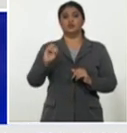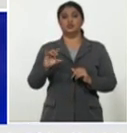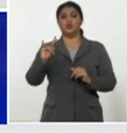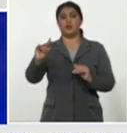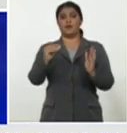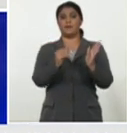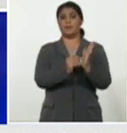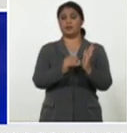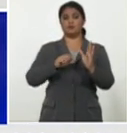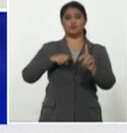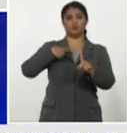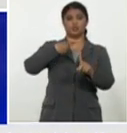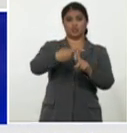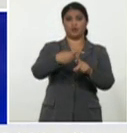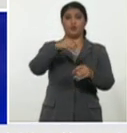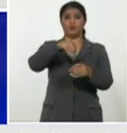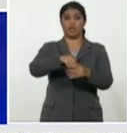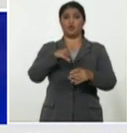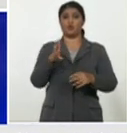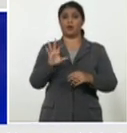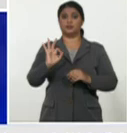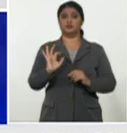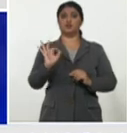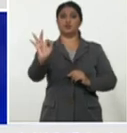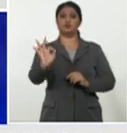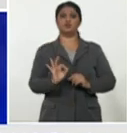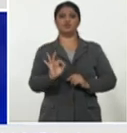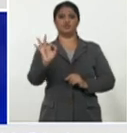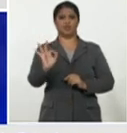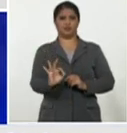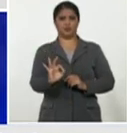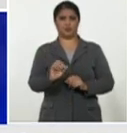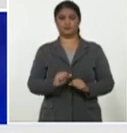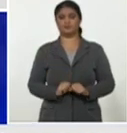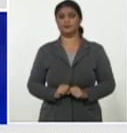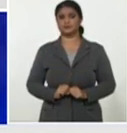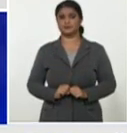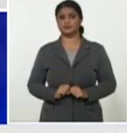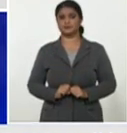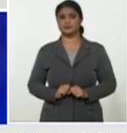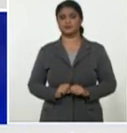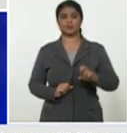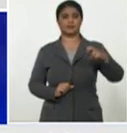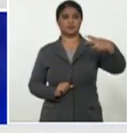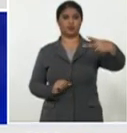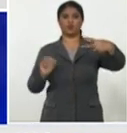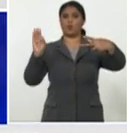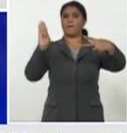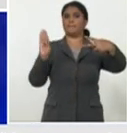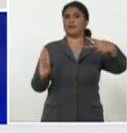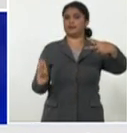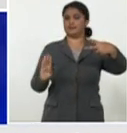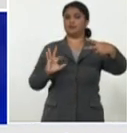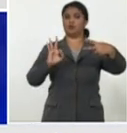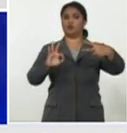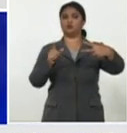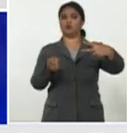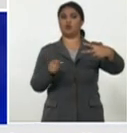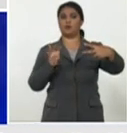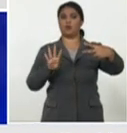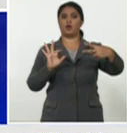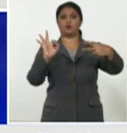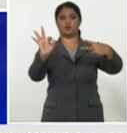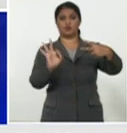48% de todos los casos del mundo. Le sigue Brasil que aporta el 8,4%,